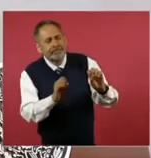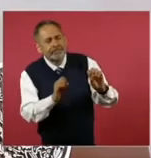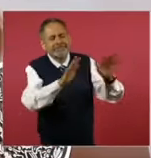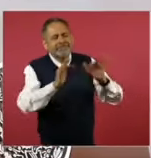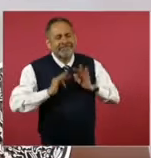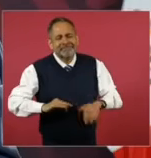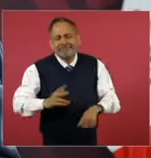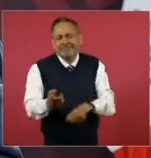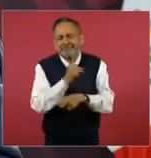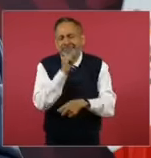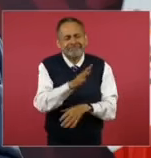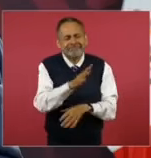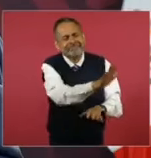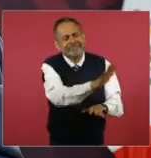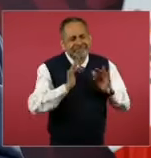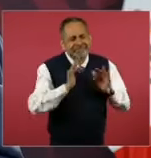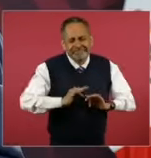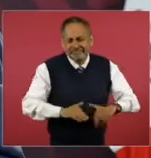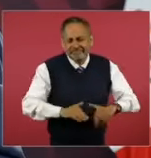No pasa nada.